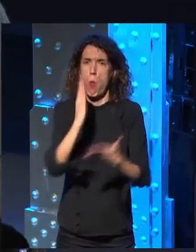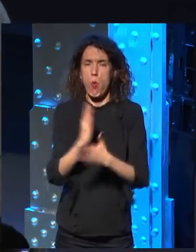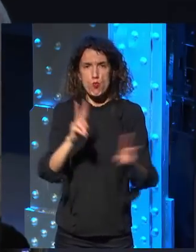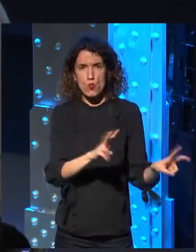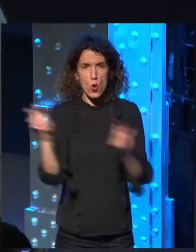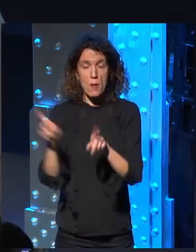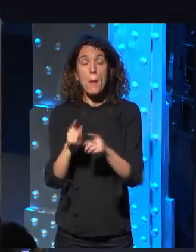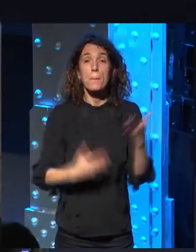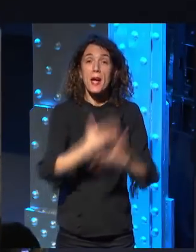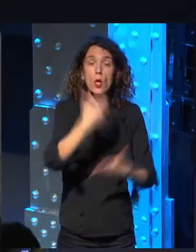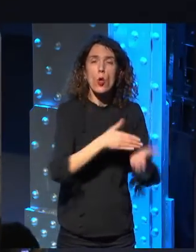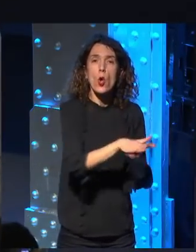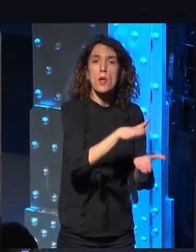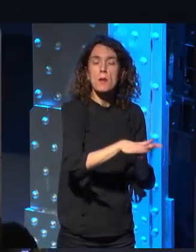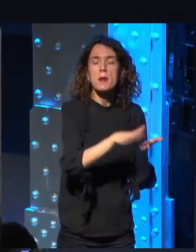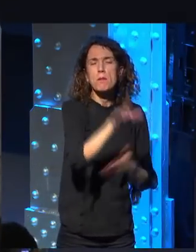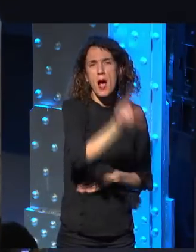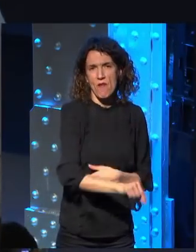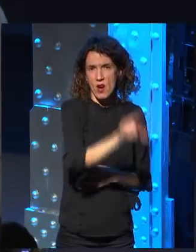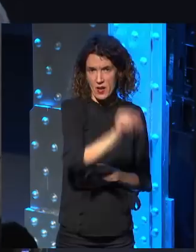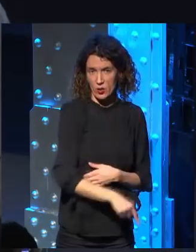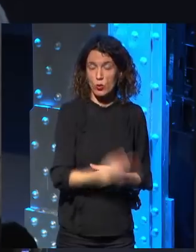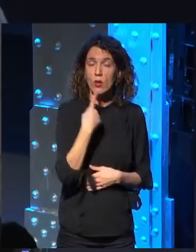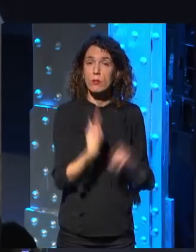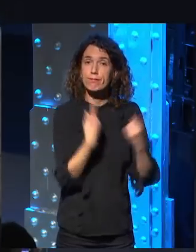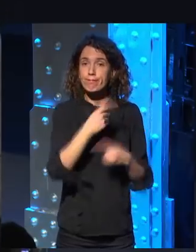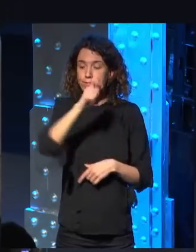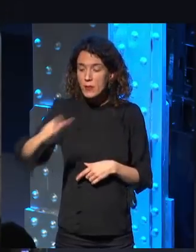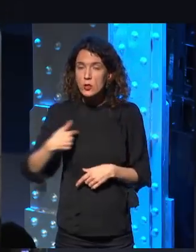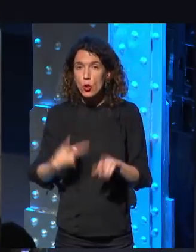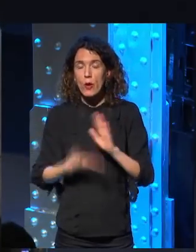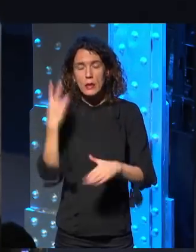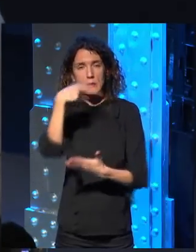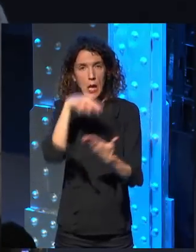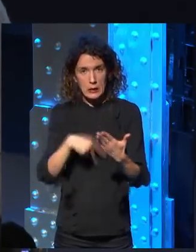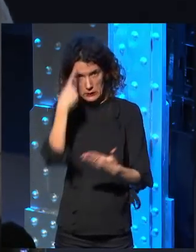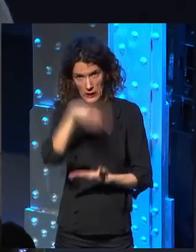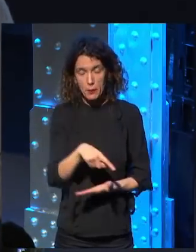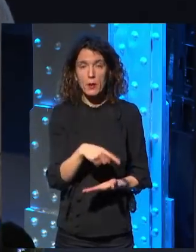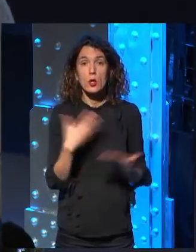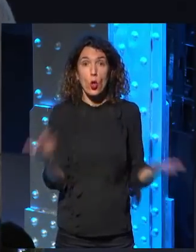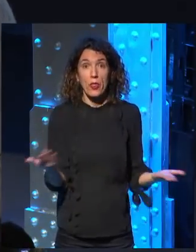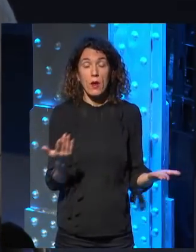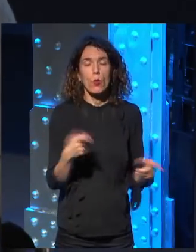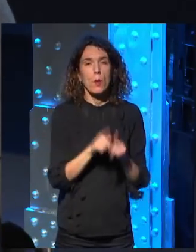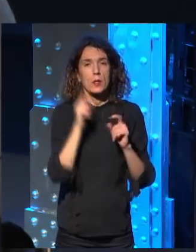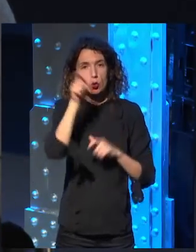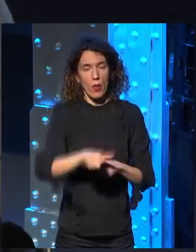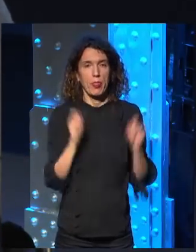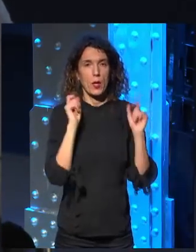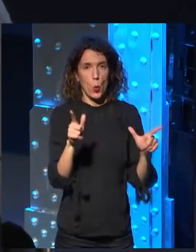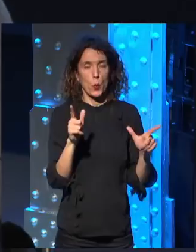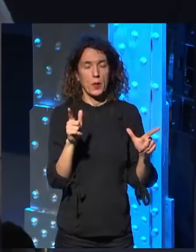los periódicos se pueden imprimir mucho más barato y hay mucha más gente que sabe leer. Entonces alguien